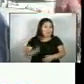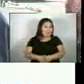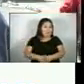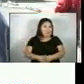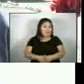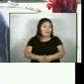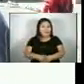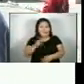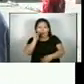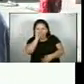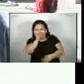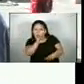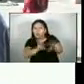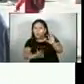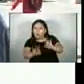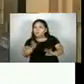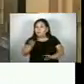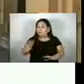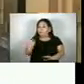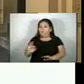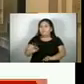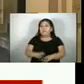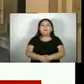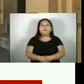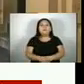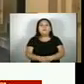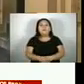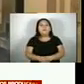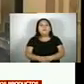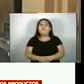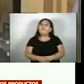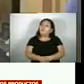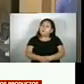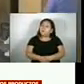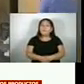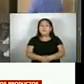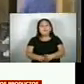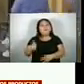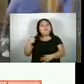Es rara la unidad que está en perfectos estados. Sería bueno que